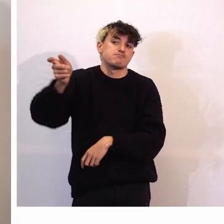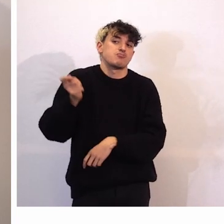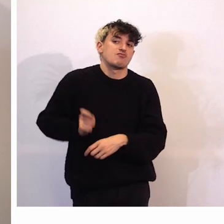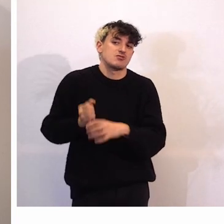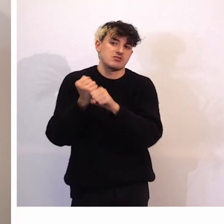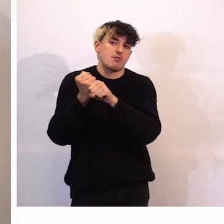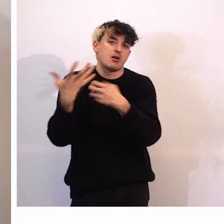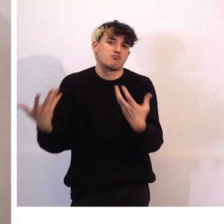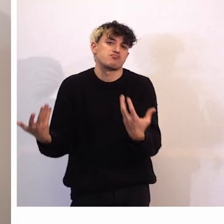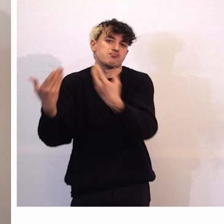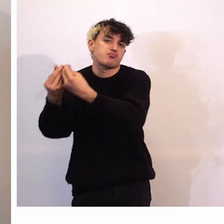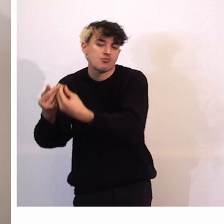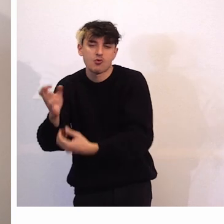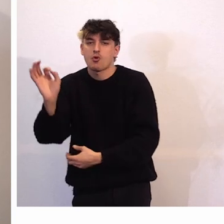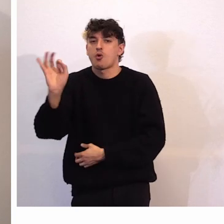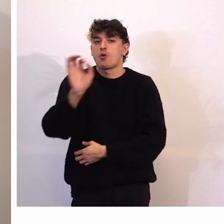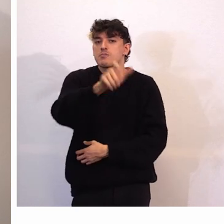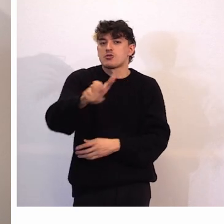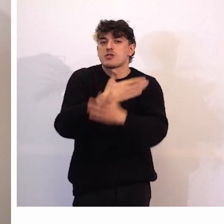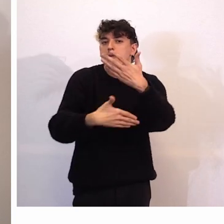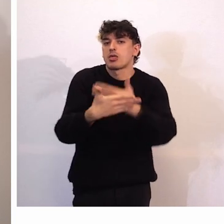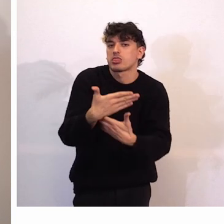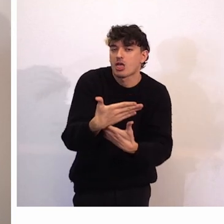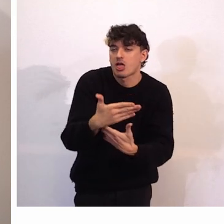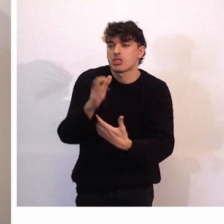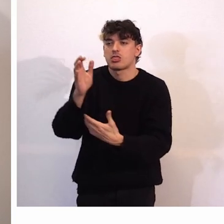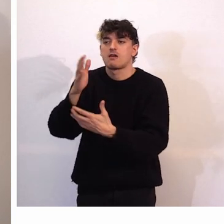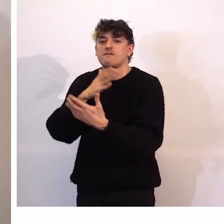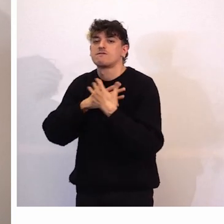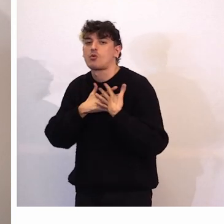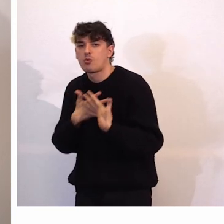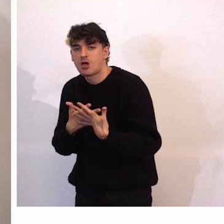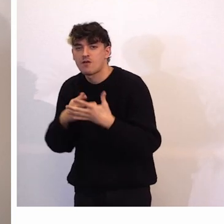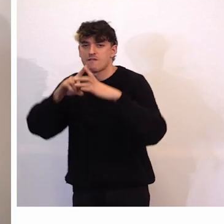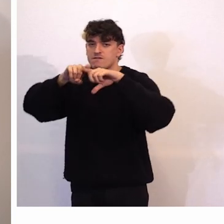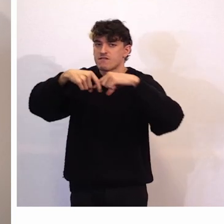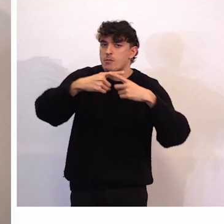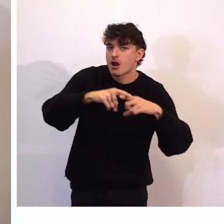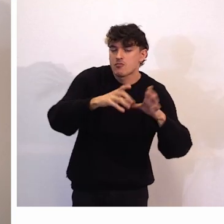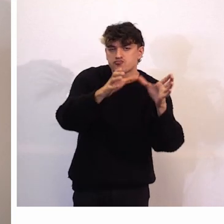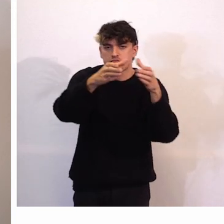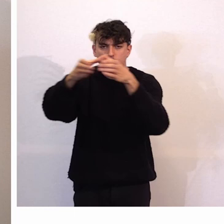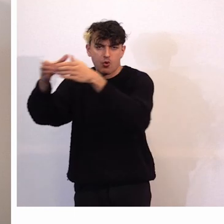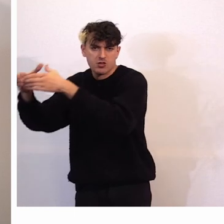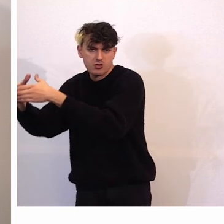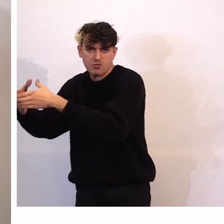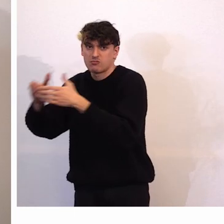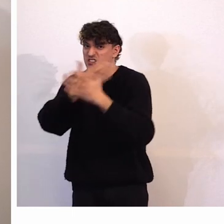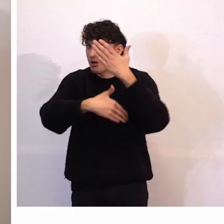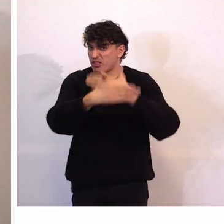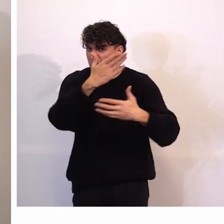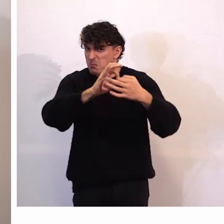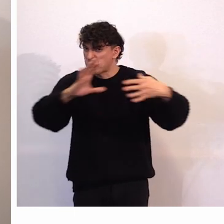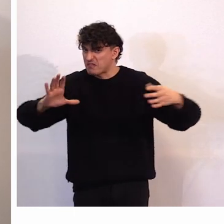trabajaban con ellos, a familiares, a voluntarios y otros colectivos ajenos a la